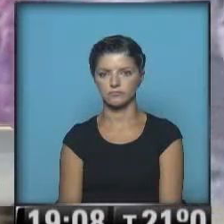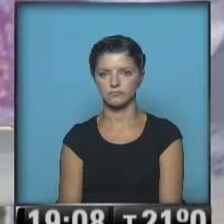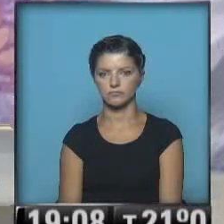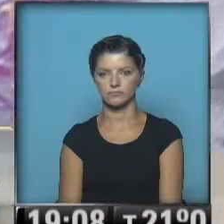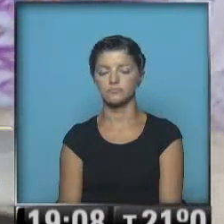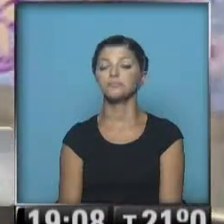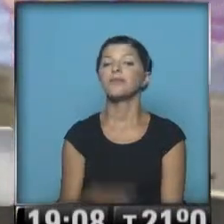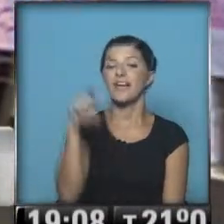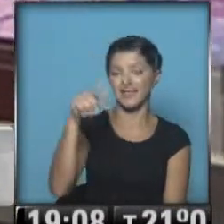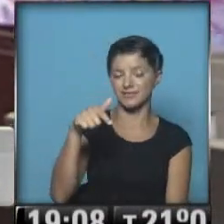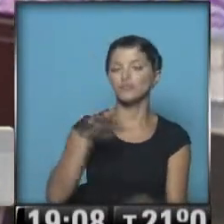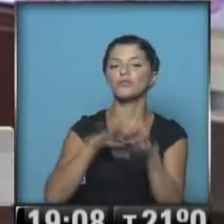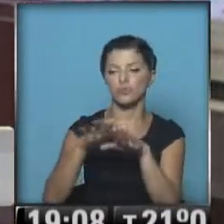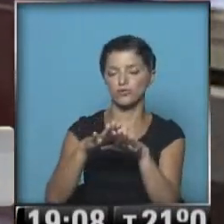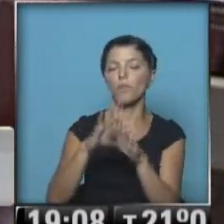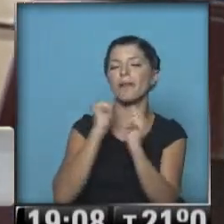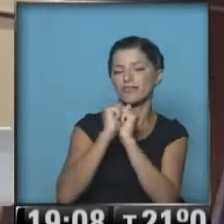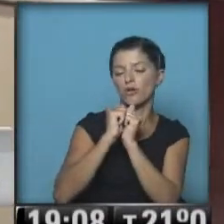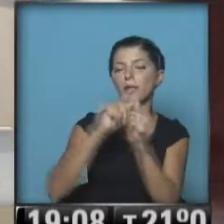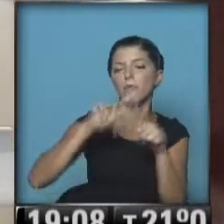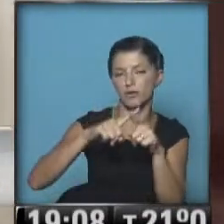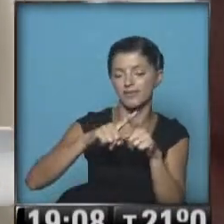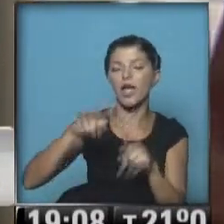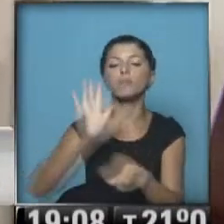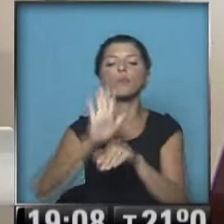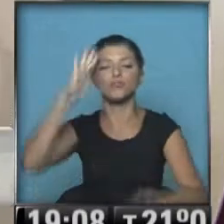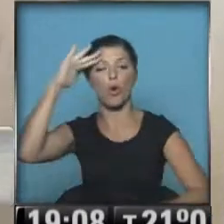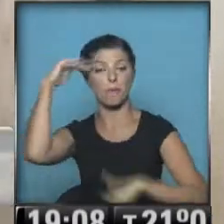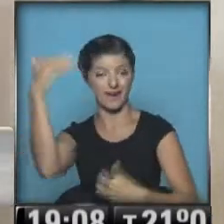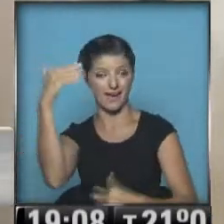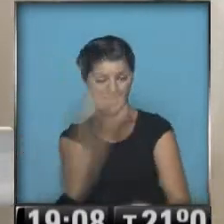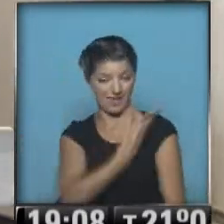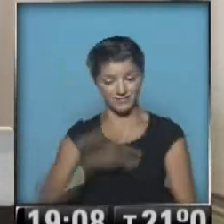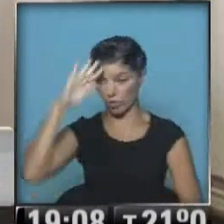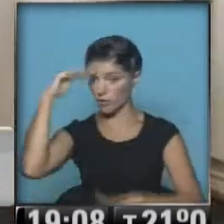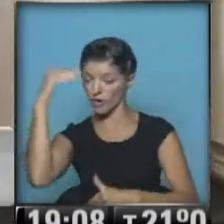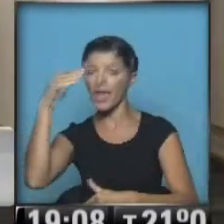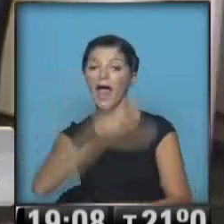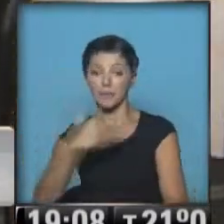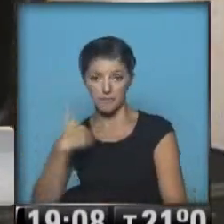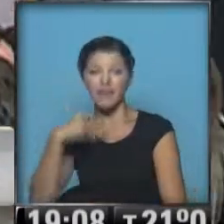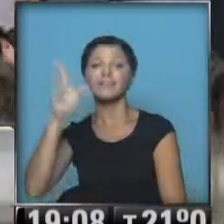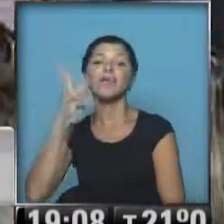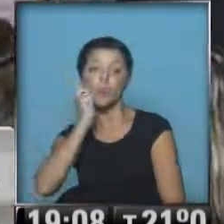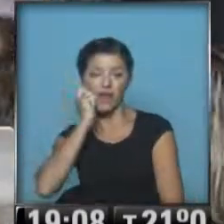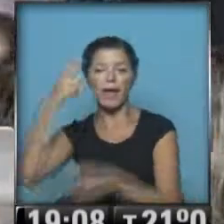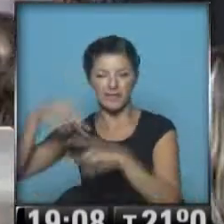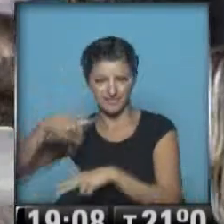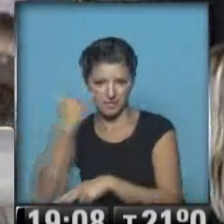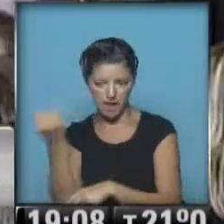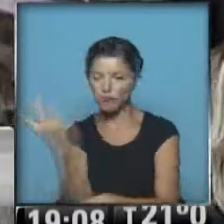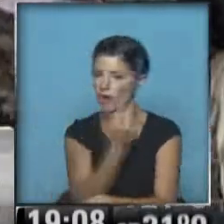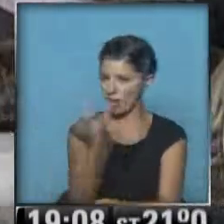Este es un acto de reparación histórica y política, un nuevo homenaje del Estado Nacional a sus madres y abuelas de Plaza de Mayo, un reconocimiento a la